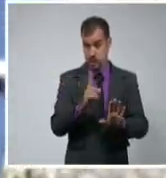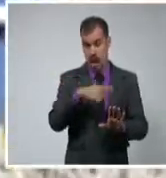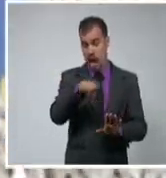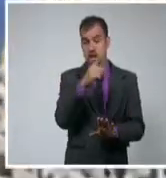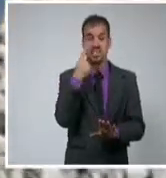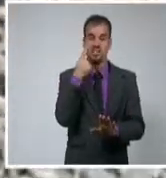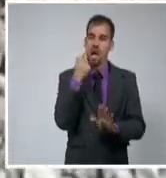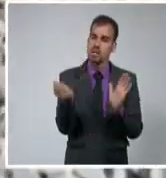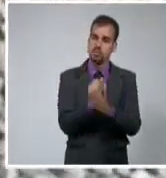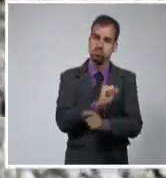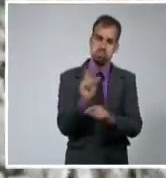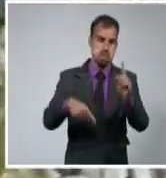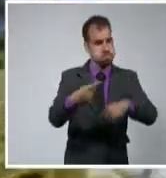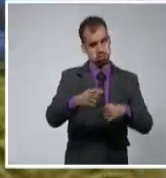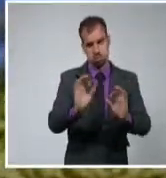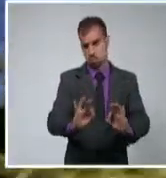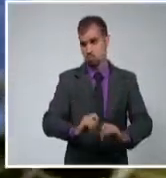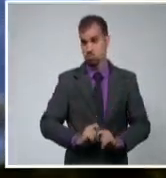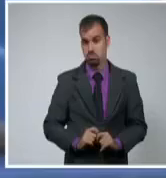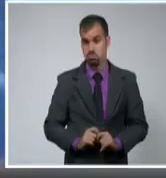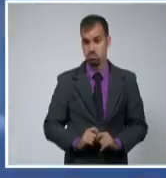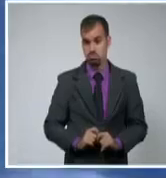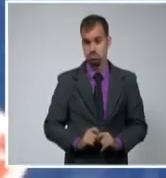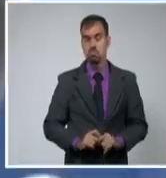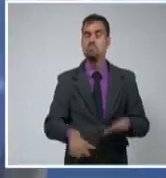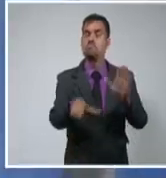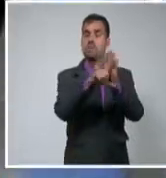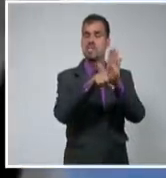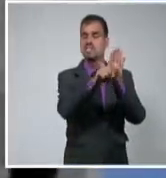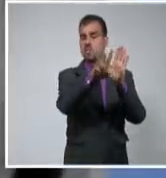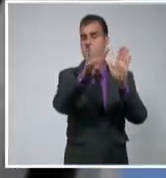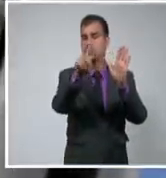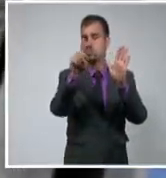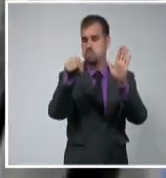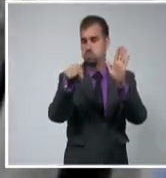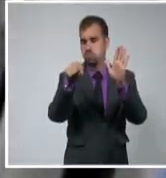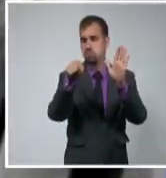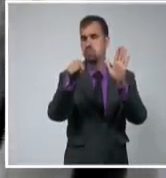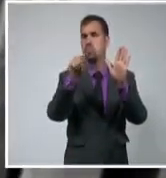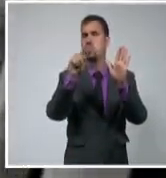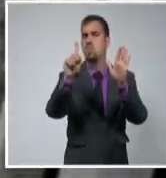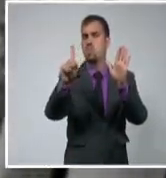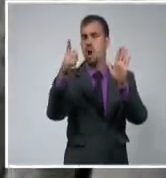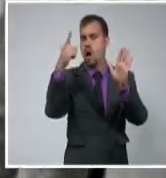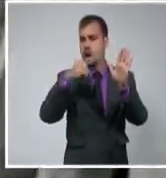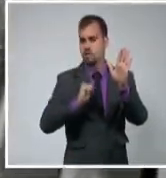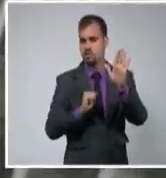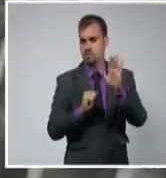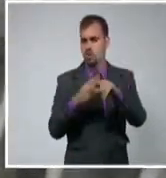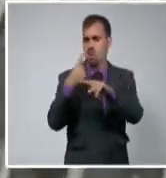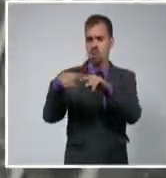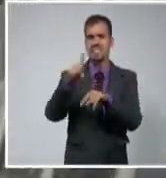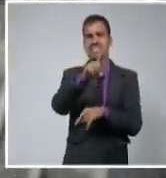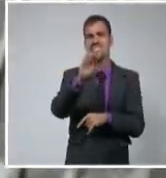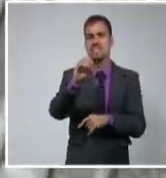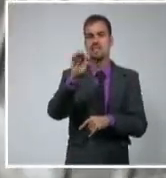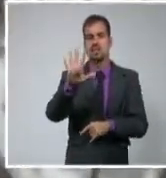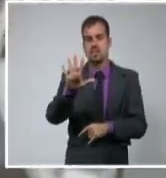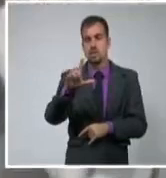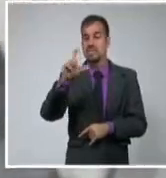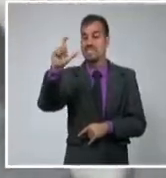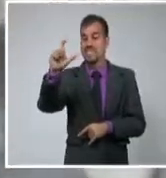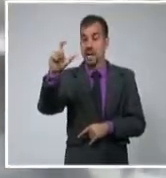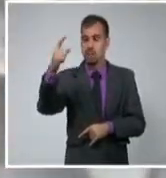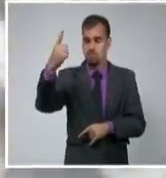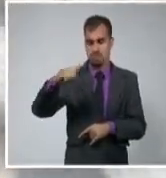sabotaje previsto en los artículos 140.1A y 105C y CH del Código Penal y